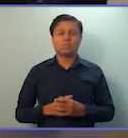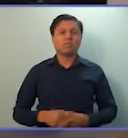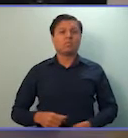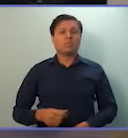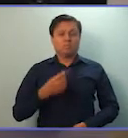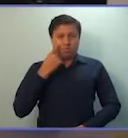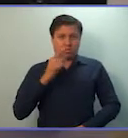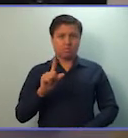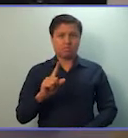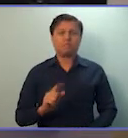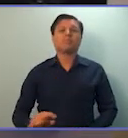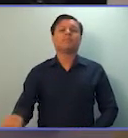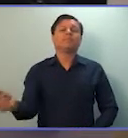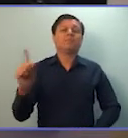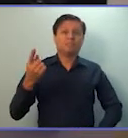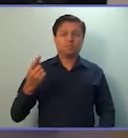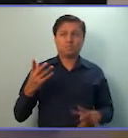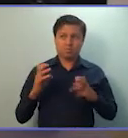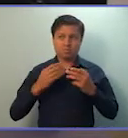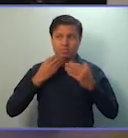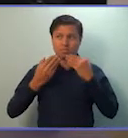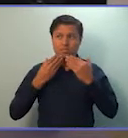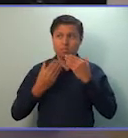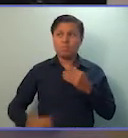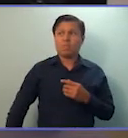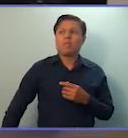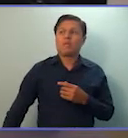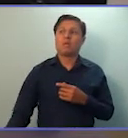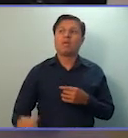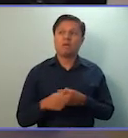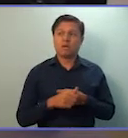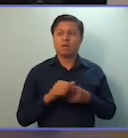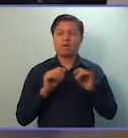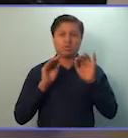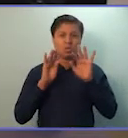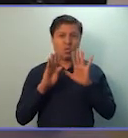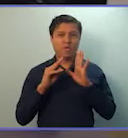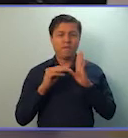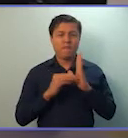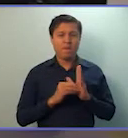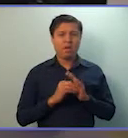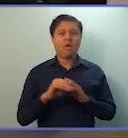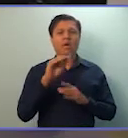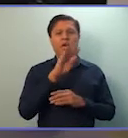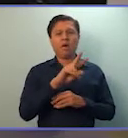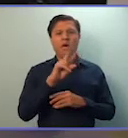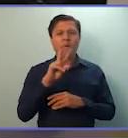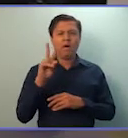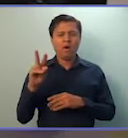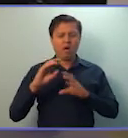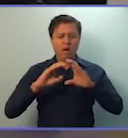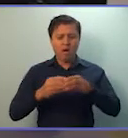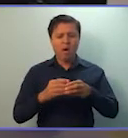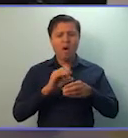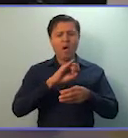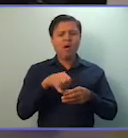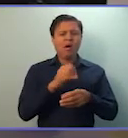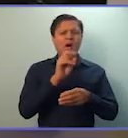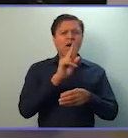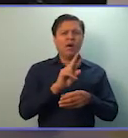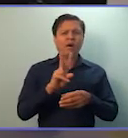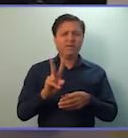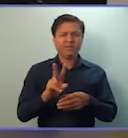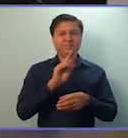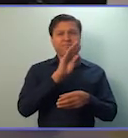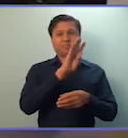primero decirles qué cada junta son nueve mil 422 juntas receptoras de voto